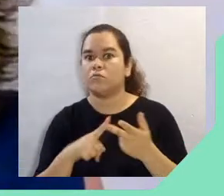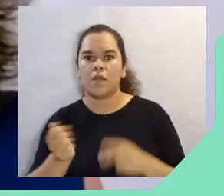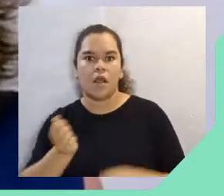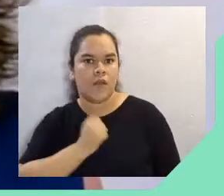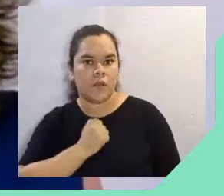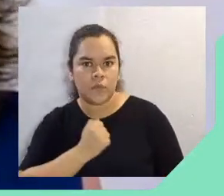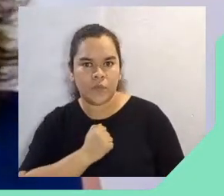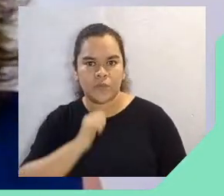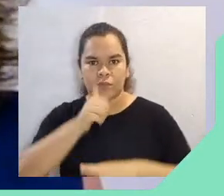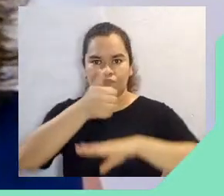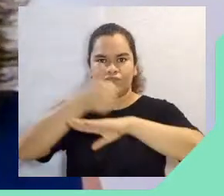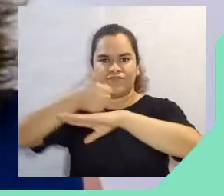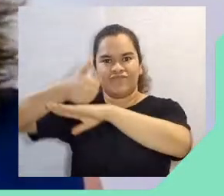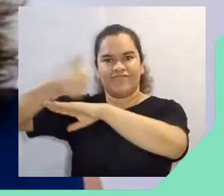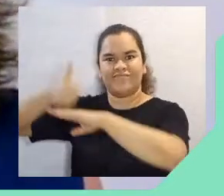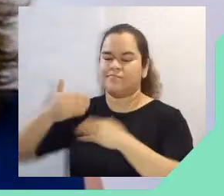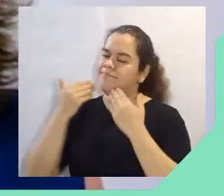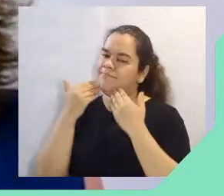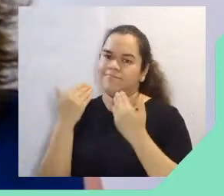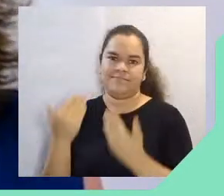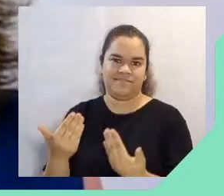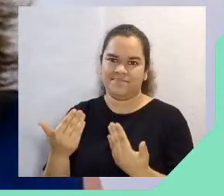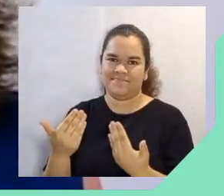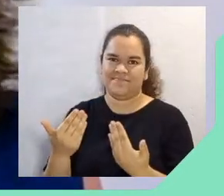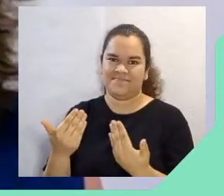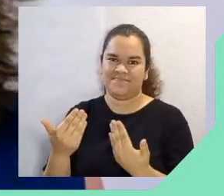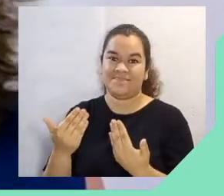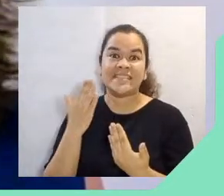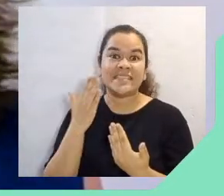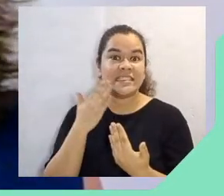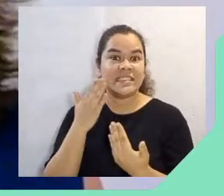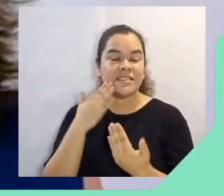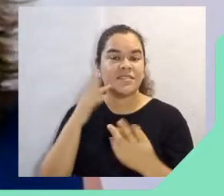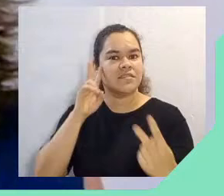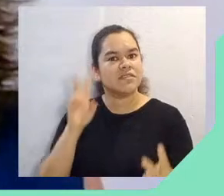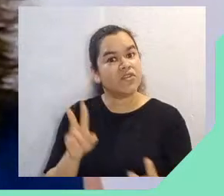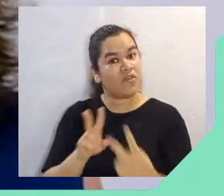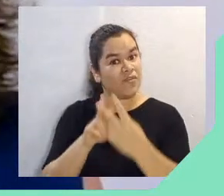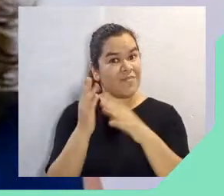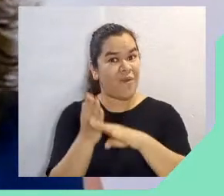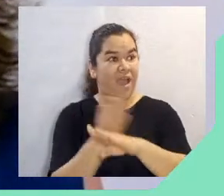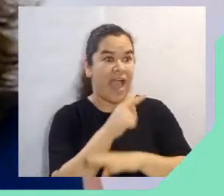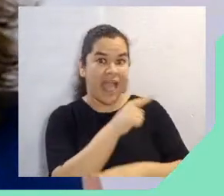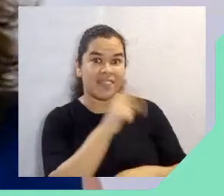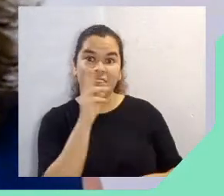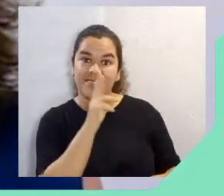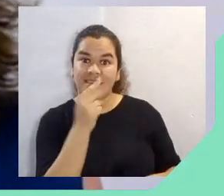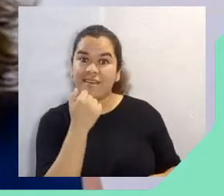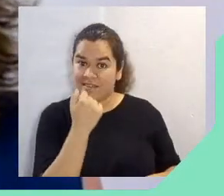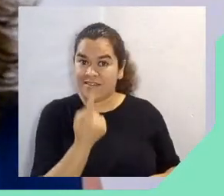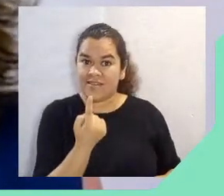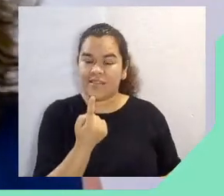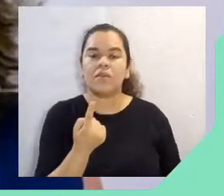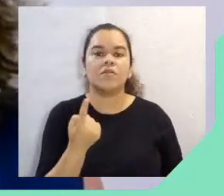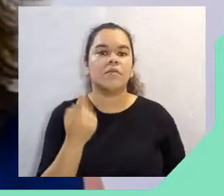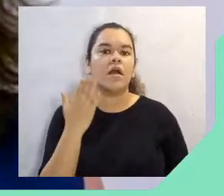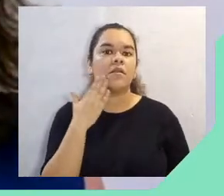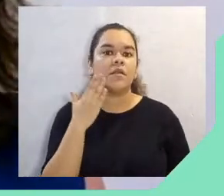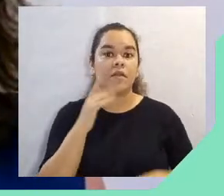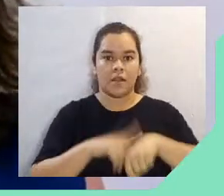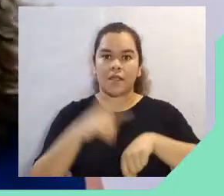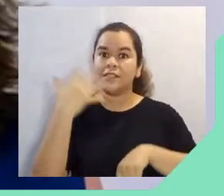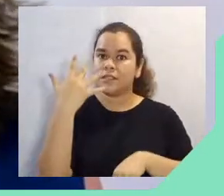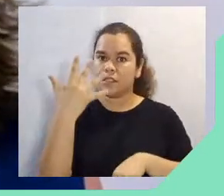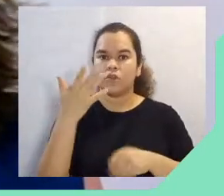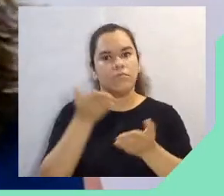estudiantes que nos acompañaron. Nos vemos a la tarde. Como dijo Cari, la jornada continúa a partir de las 17